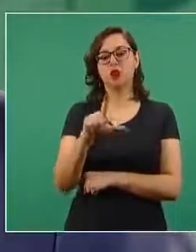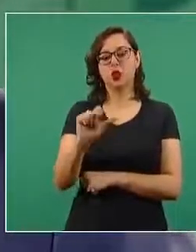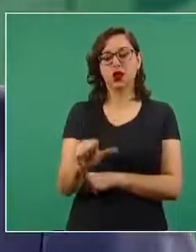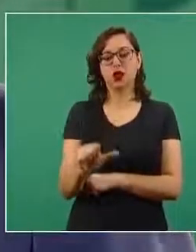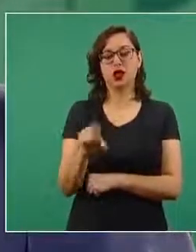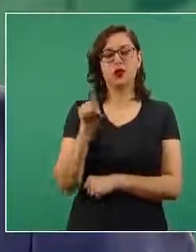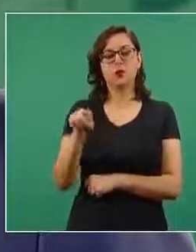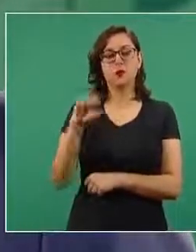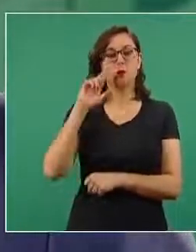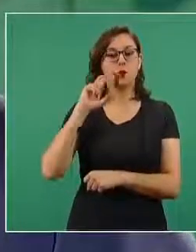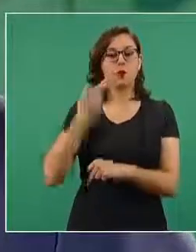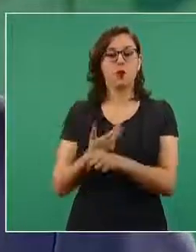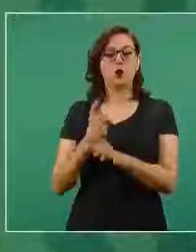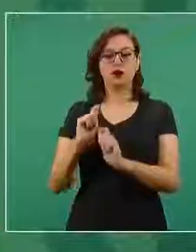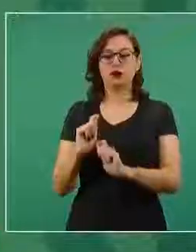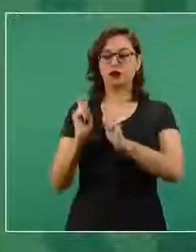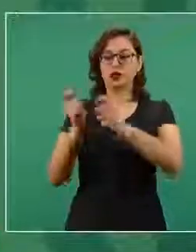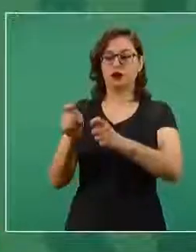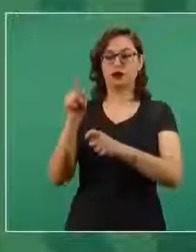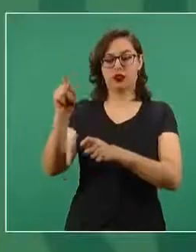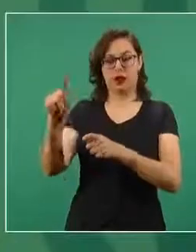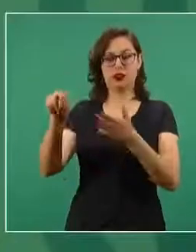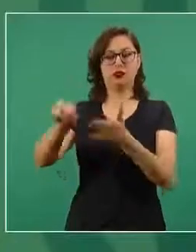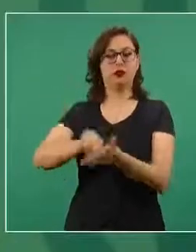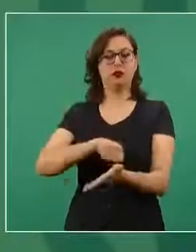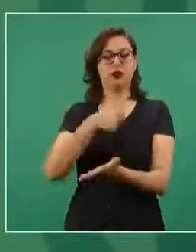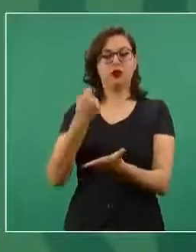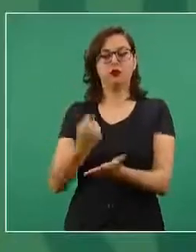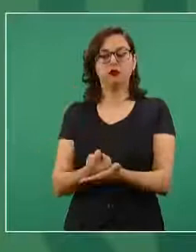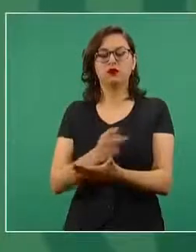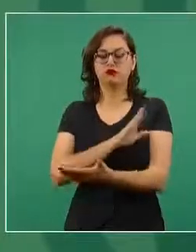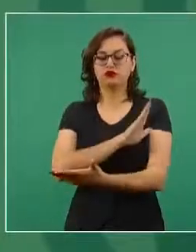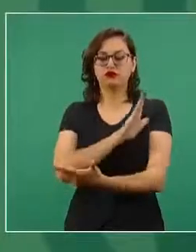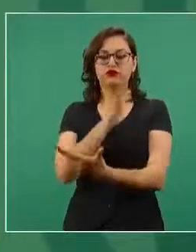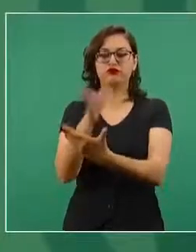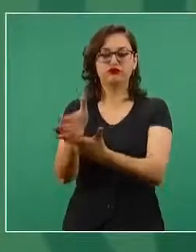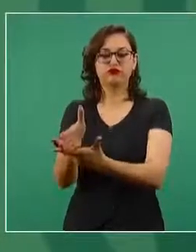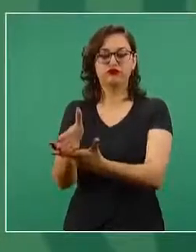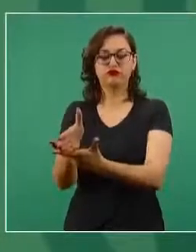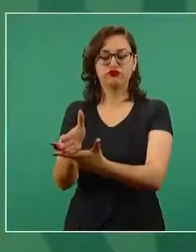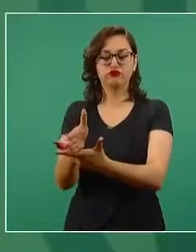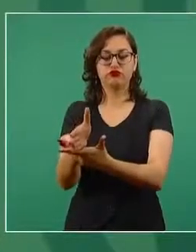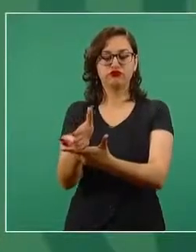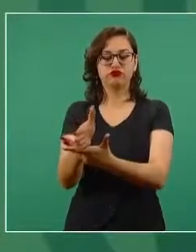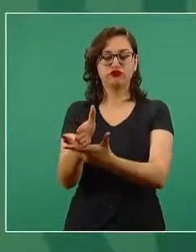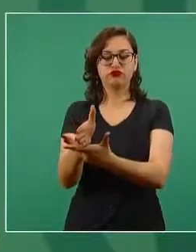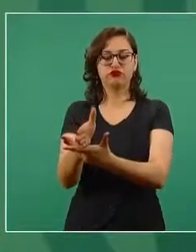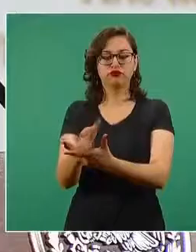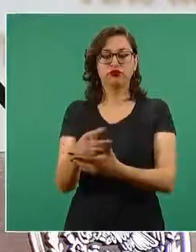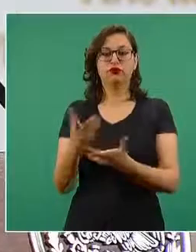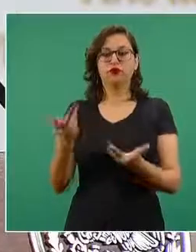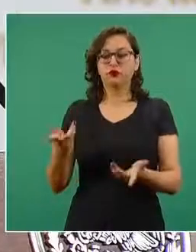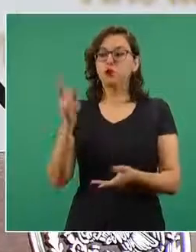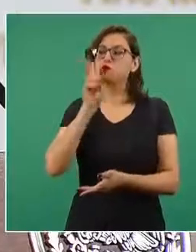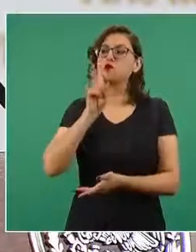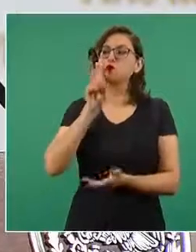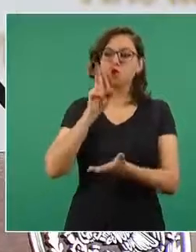era el encargado de ese estado y se confirmó, hay